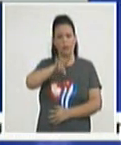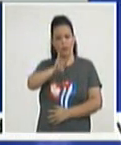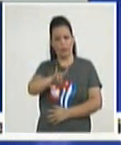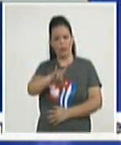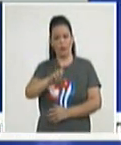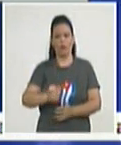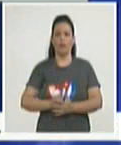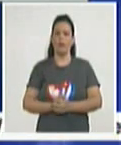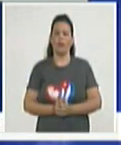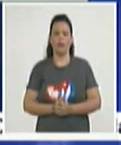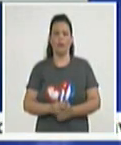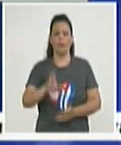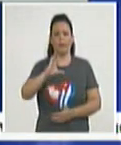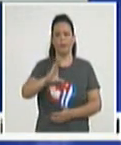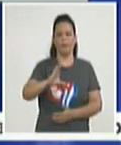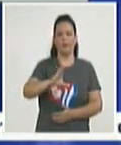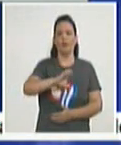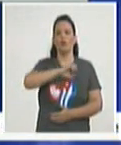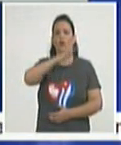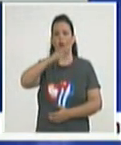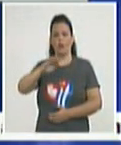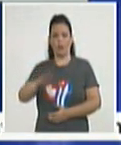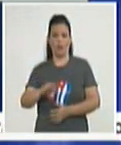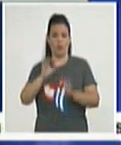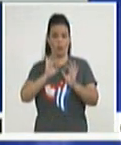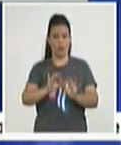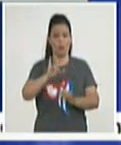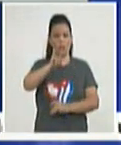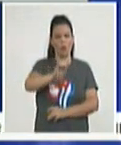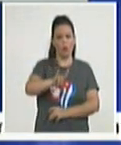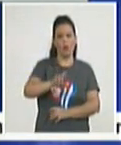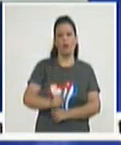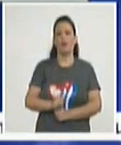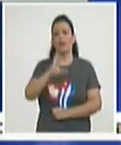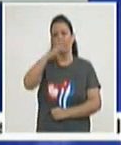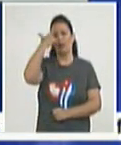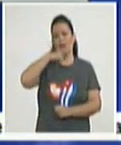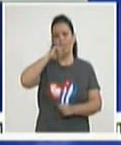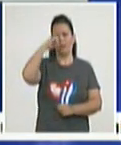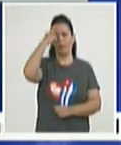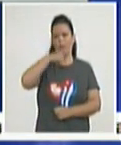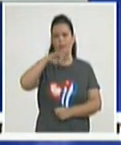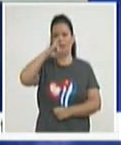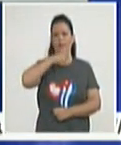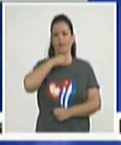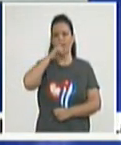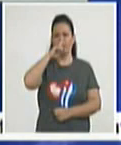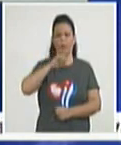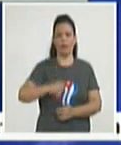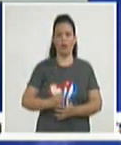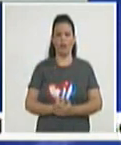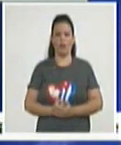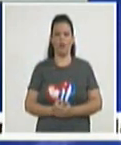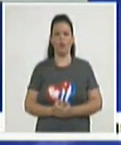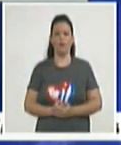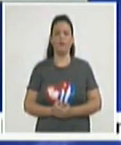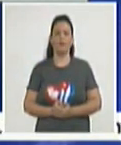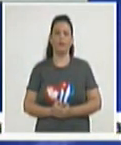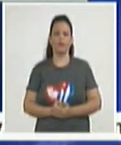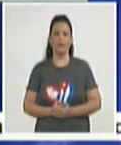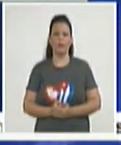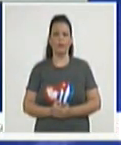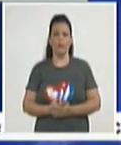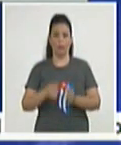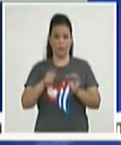22, Corralillo 9 y Caibarien 3 casos positivos. Santi Espíritus con un complejo